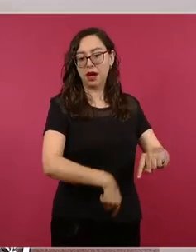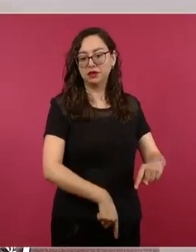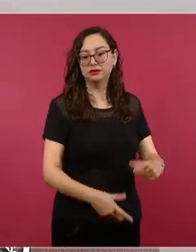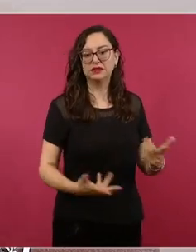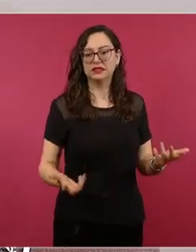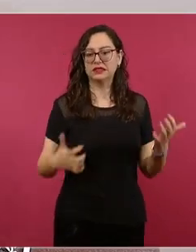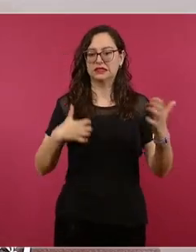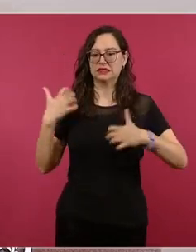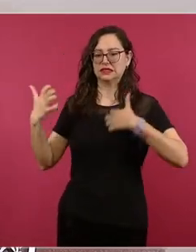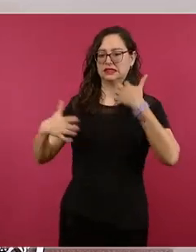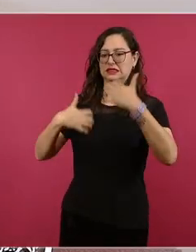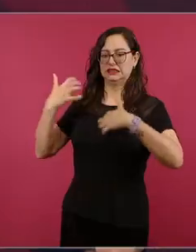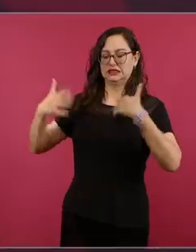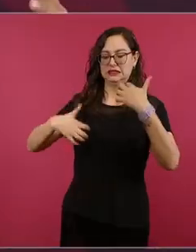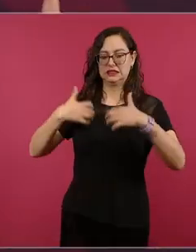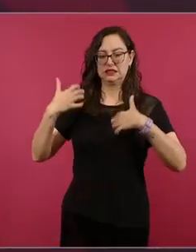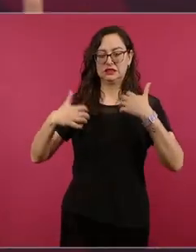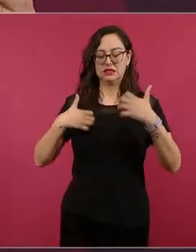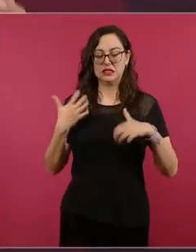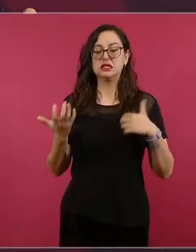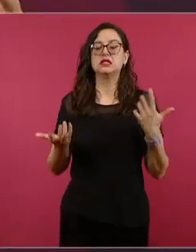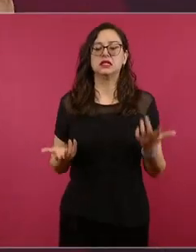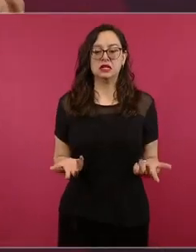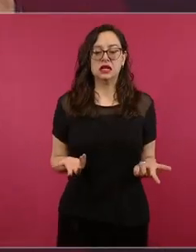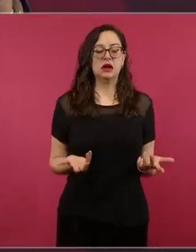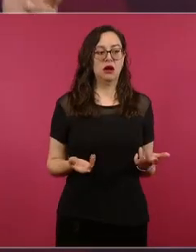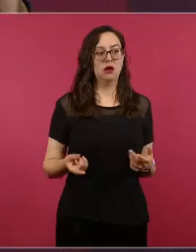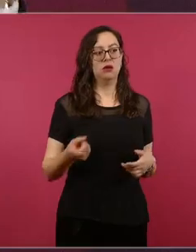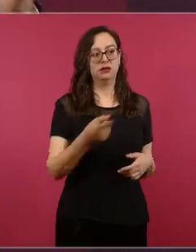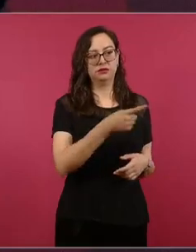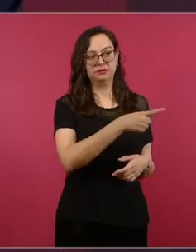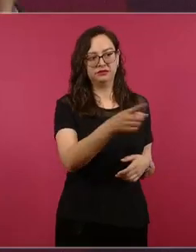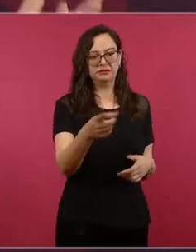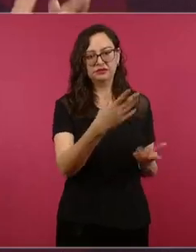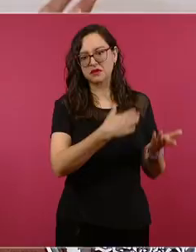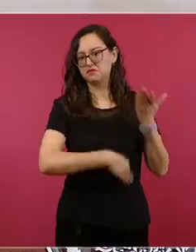Y como la gente sigue apoyando,